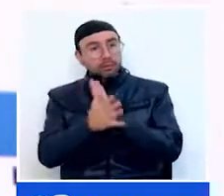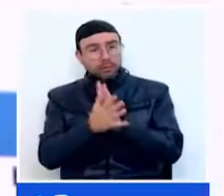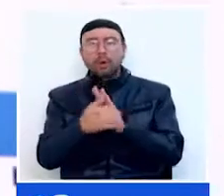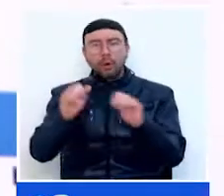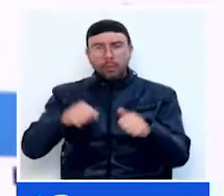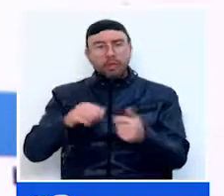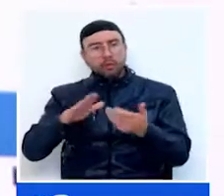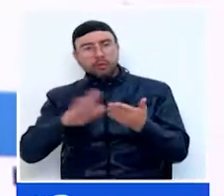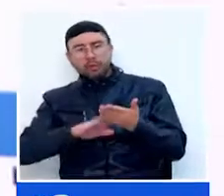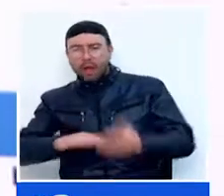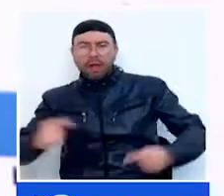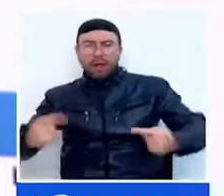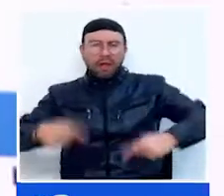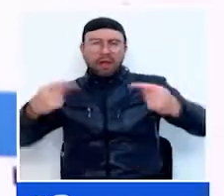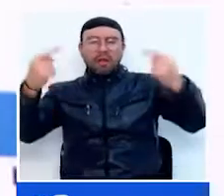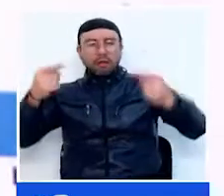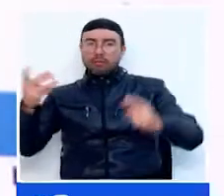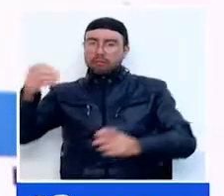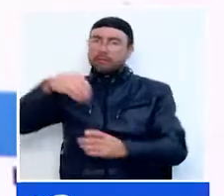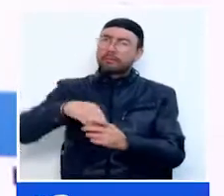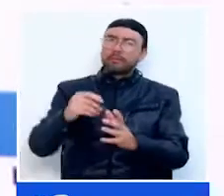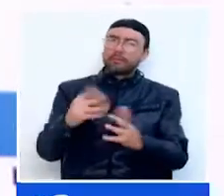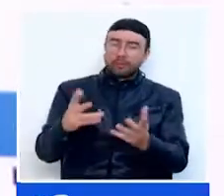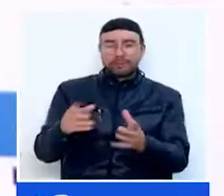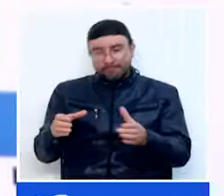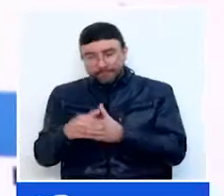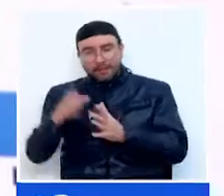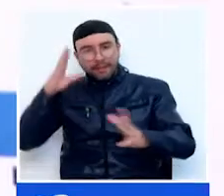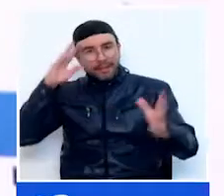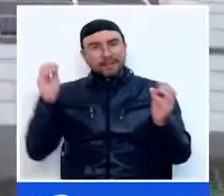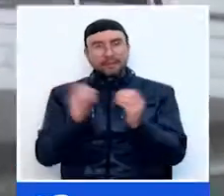de solución de conflictos a través de un centro de conciliación.